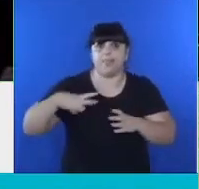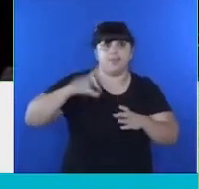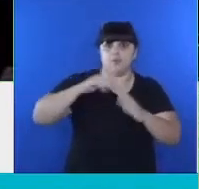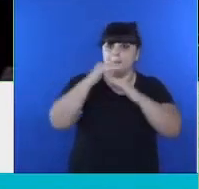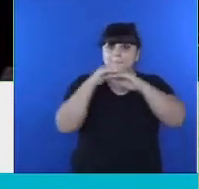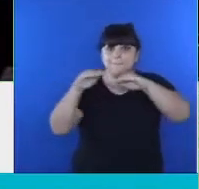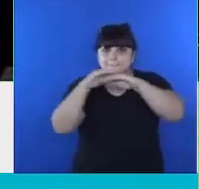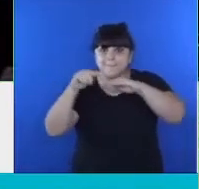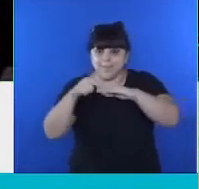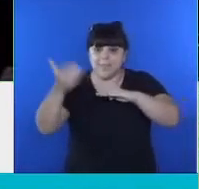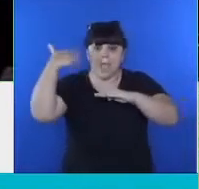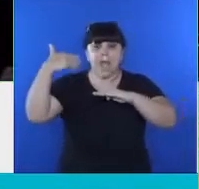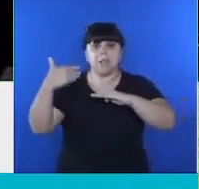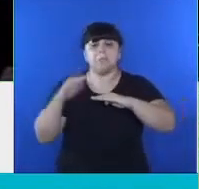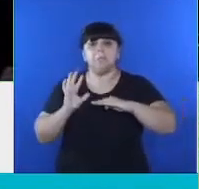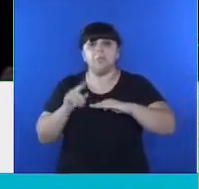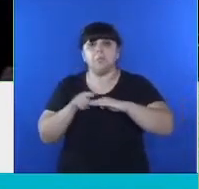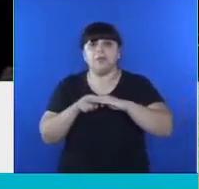acceder